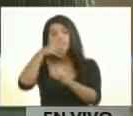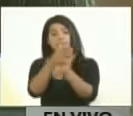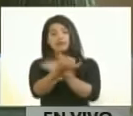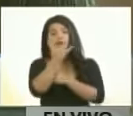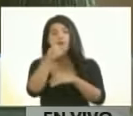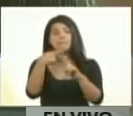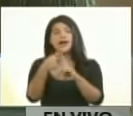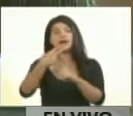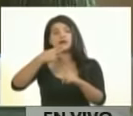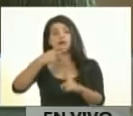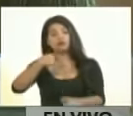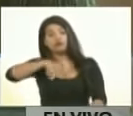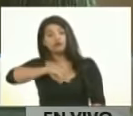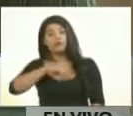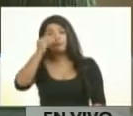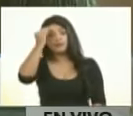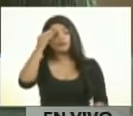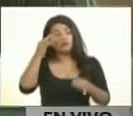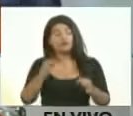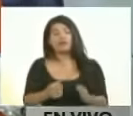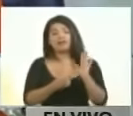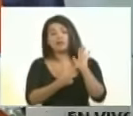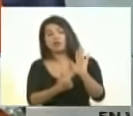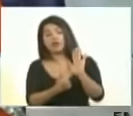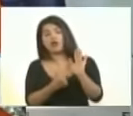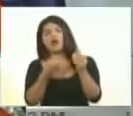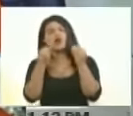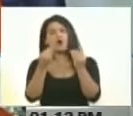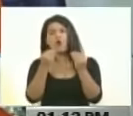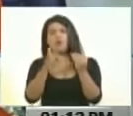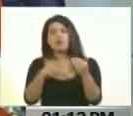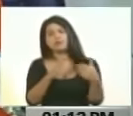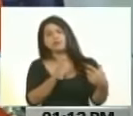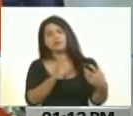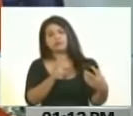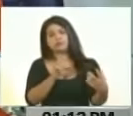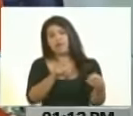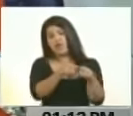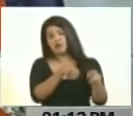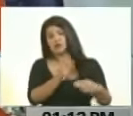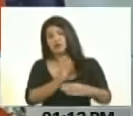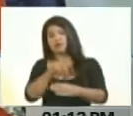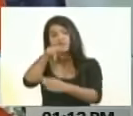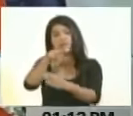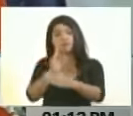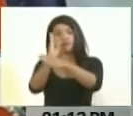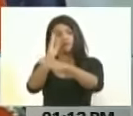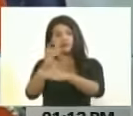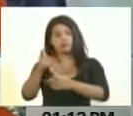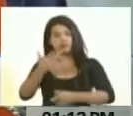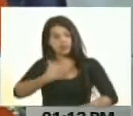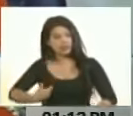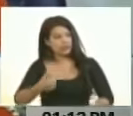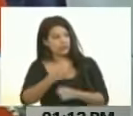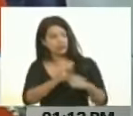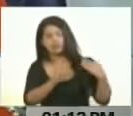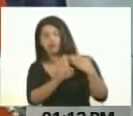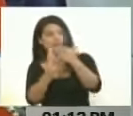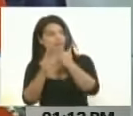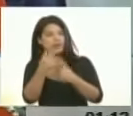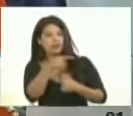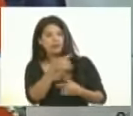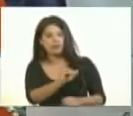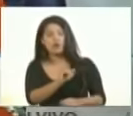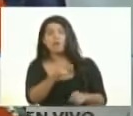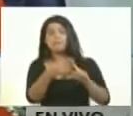Para nosotros es demostrar cómo se agredió el ejercicio de la presidencia pro tempore de Venezuela en el Mercosur, cómo se